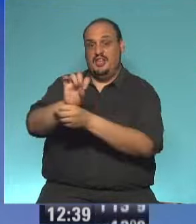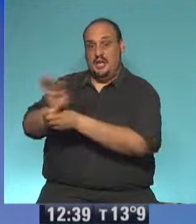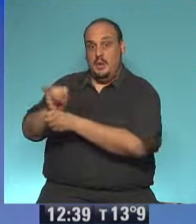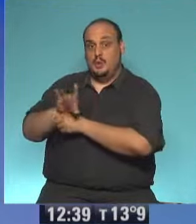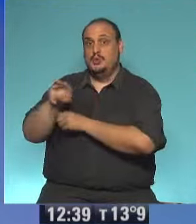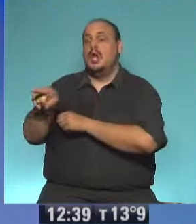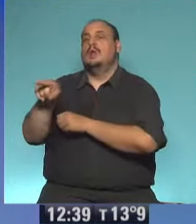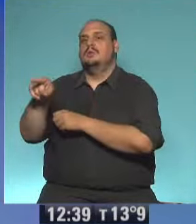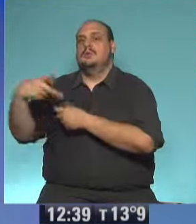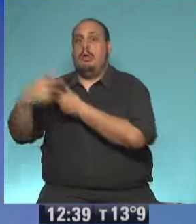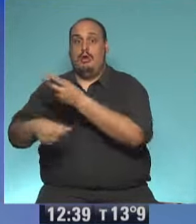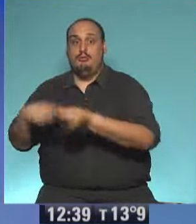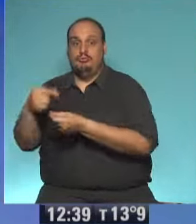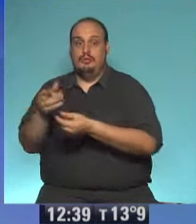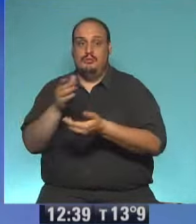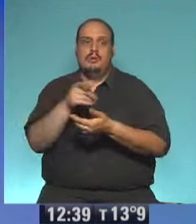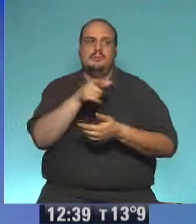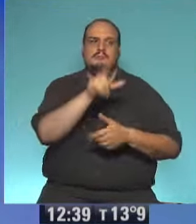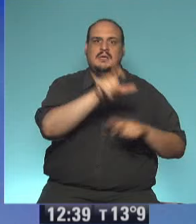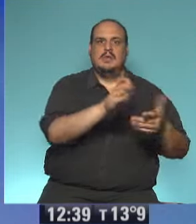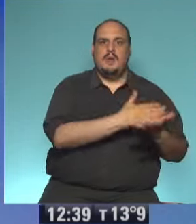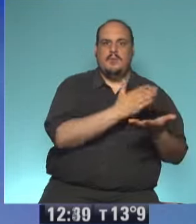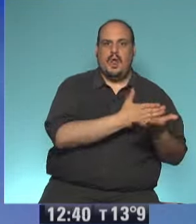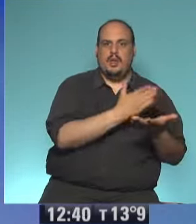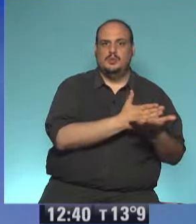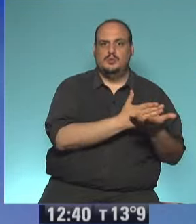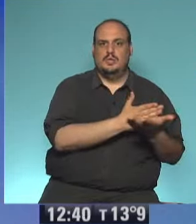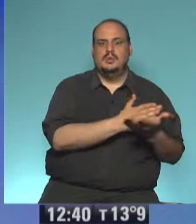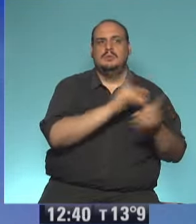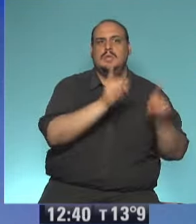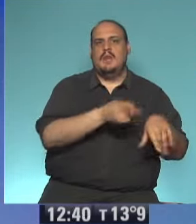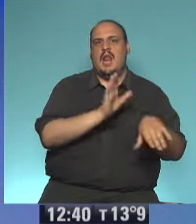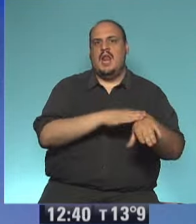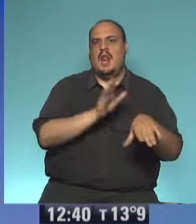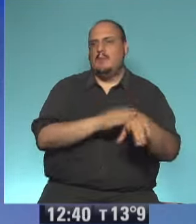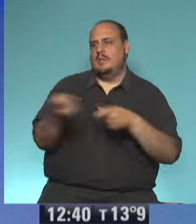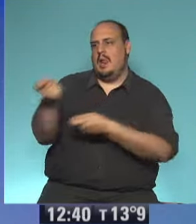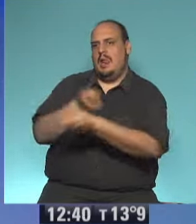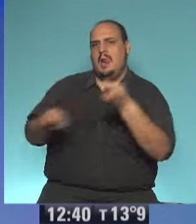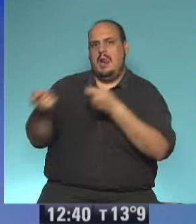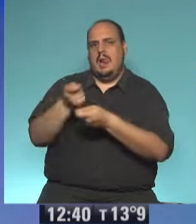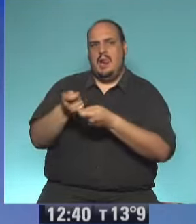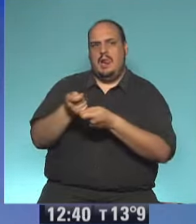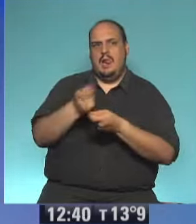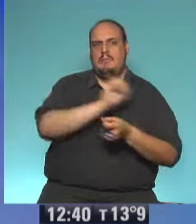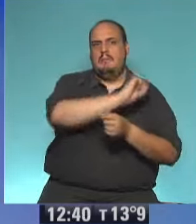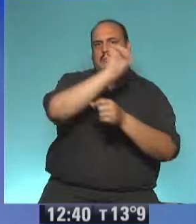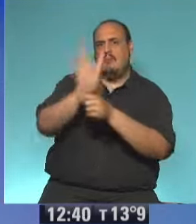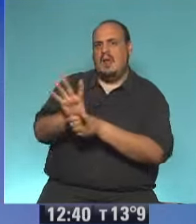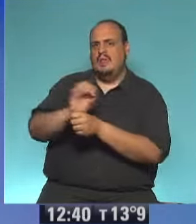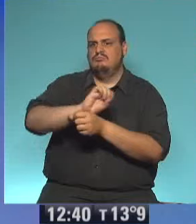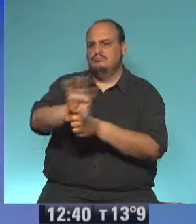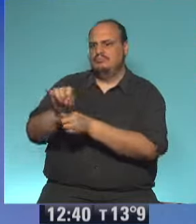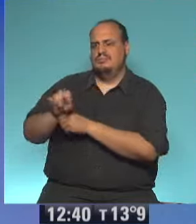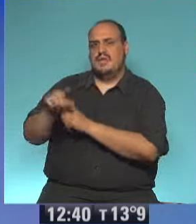consumo, hay una parte que quien produce no se puede también encargar de comercializar y hacer llegar sus productos a